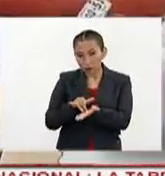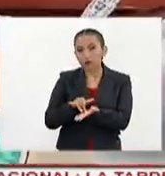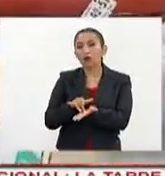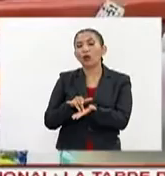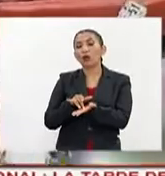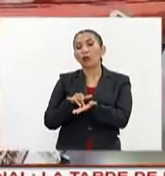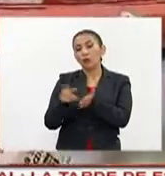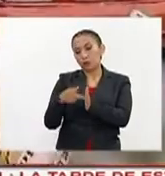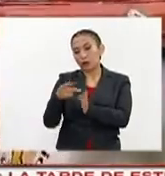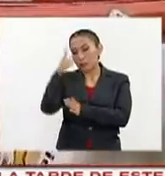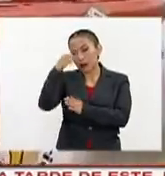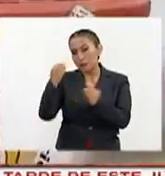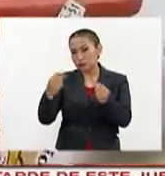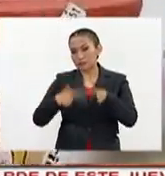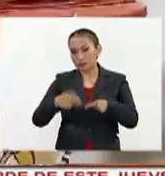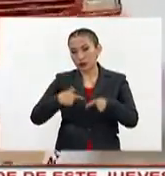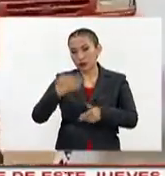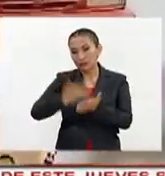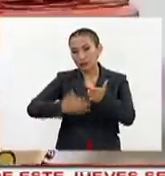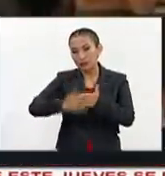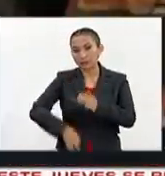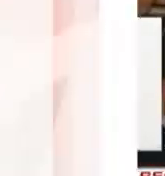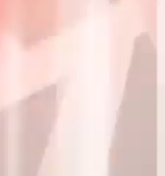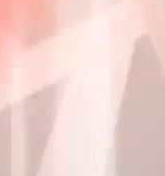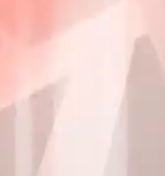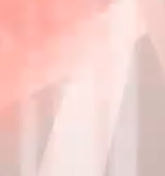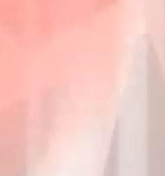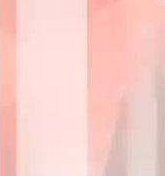apoyos continuos para los miles de damnificados.